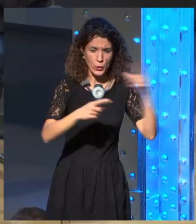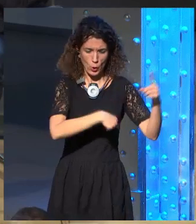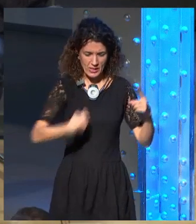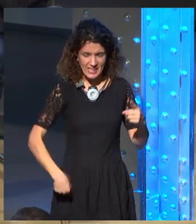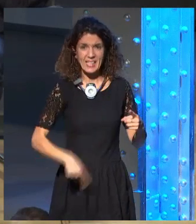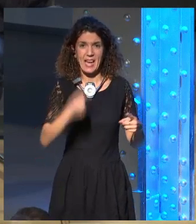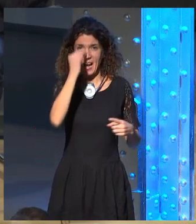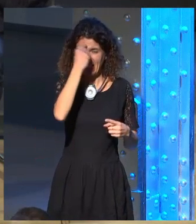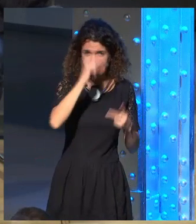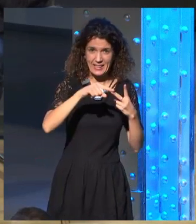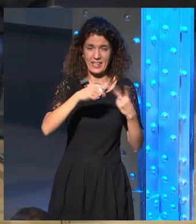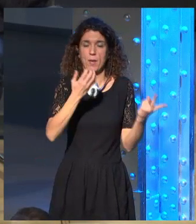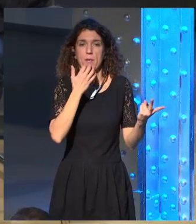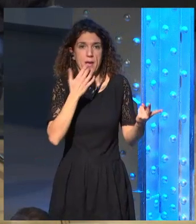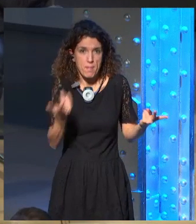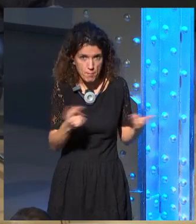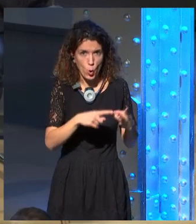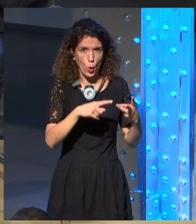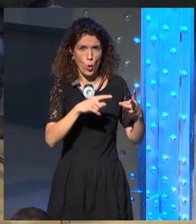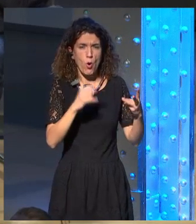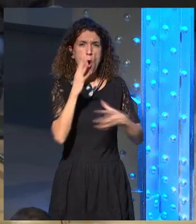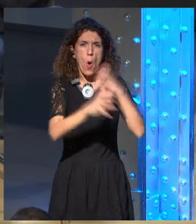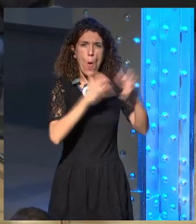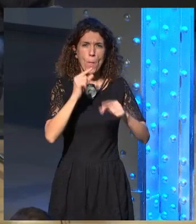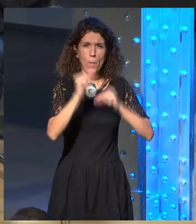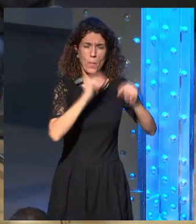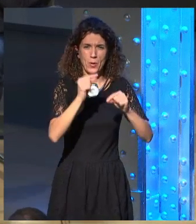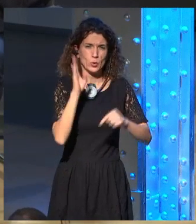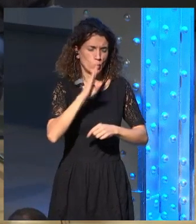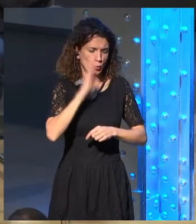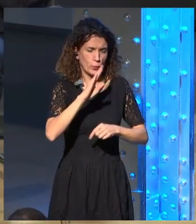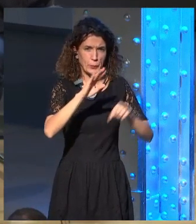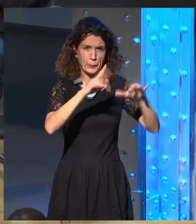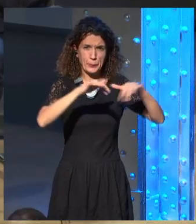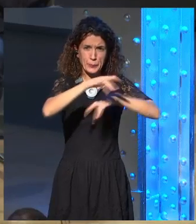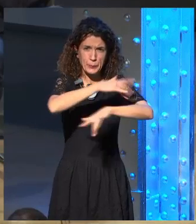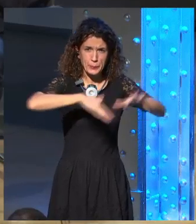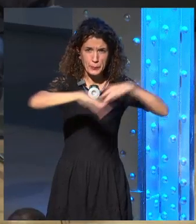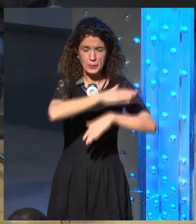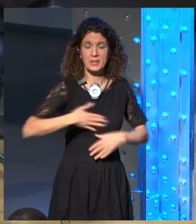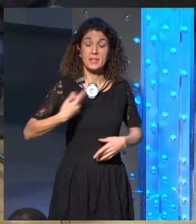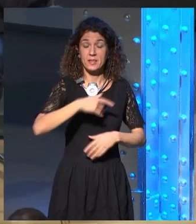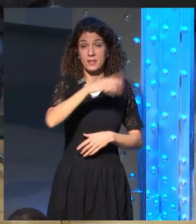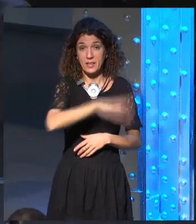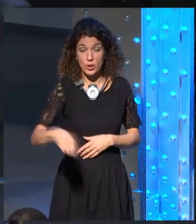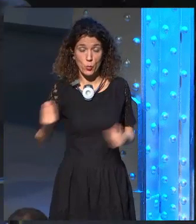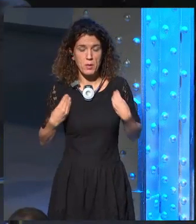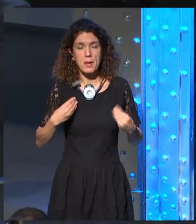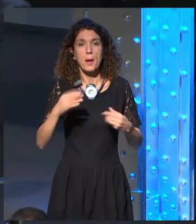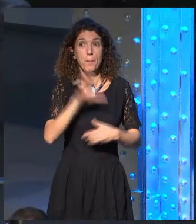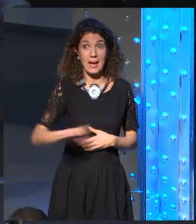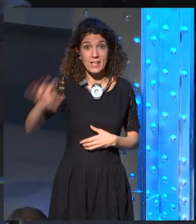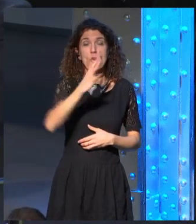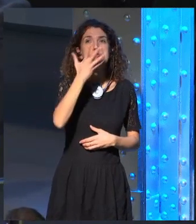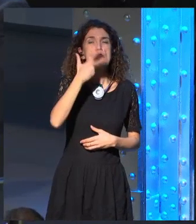la India. Por ejemplo, los niños muchas veces que viven en estos países y se les pregunta de qué